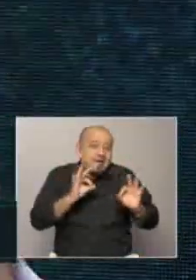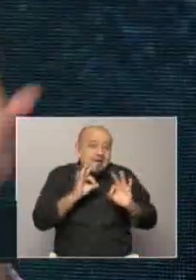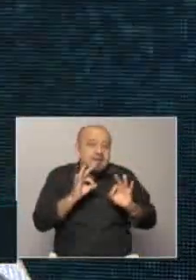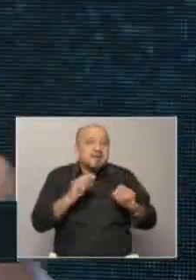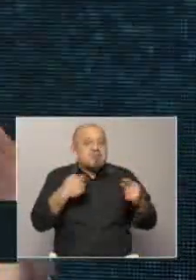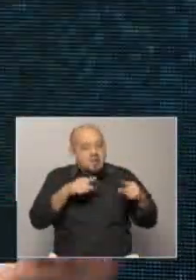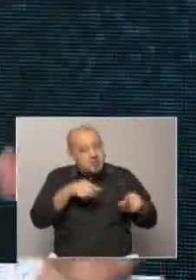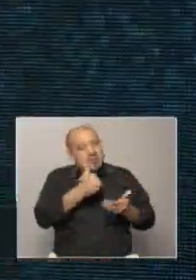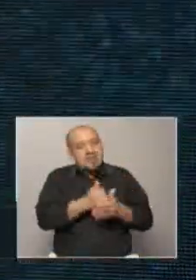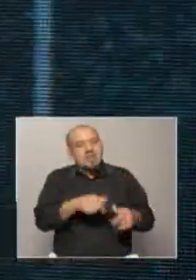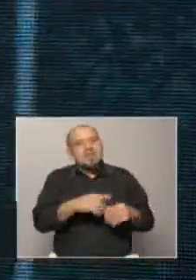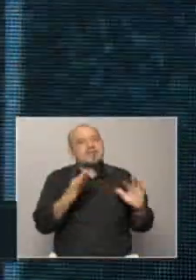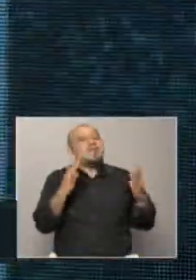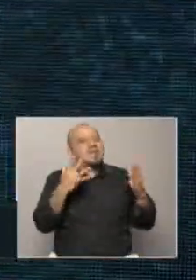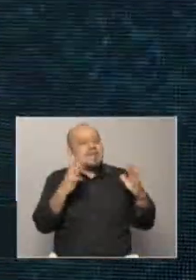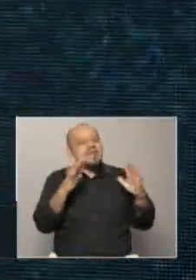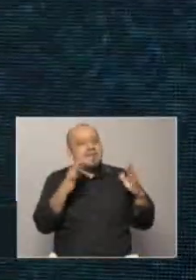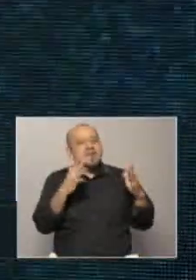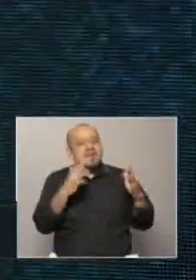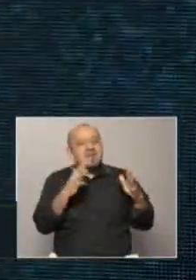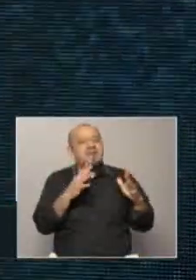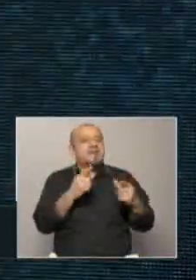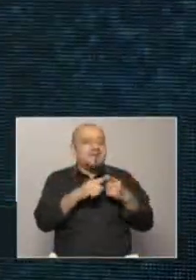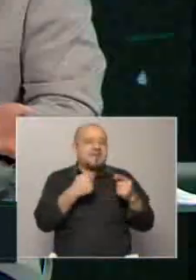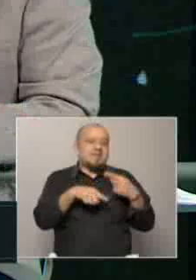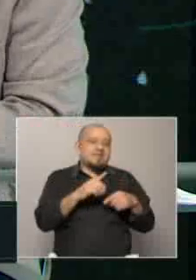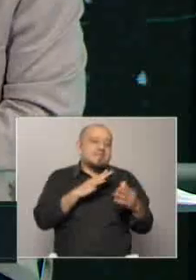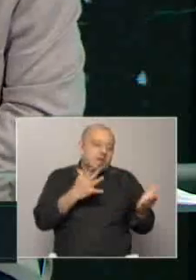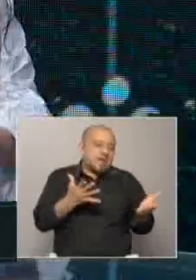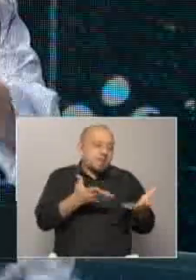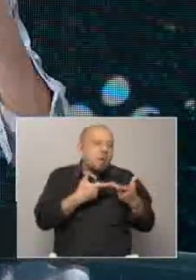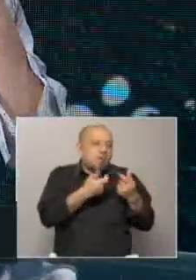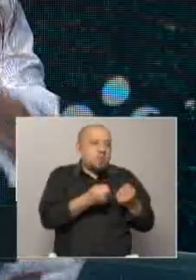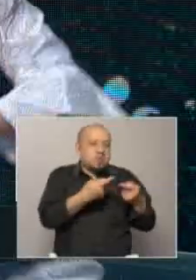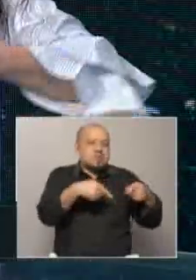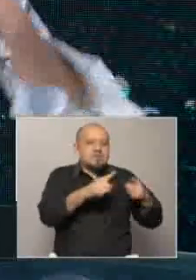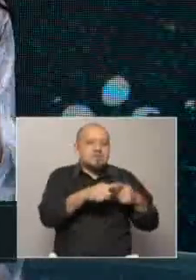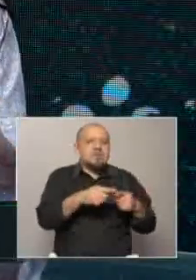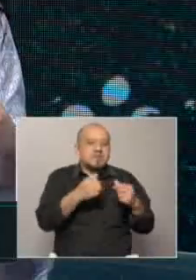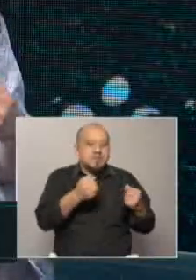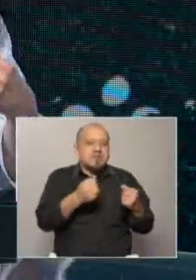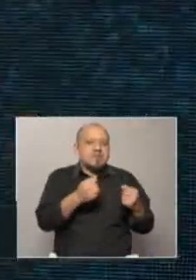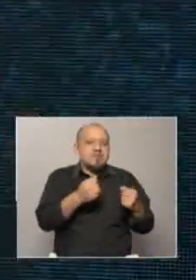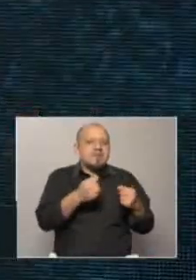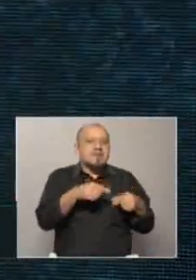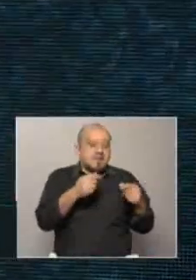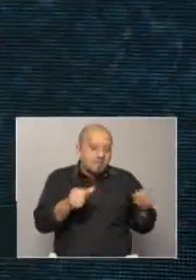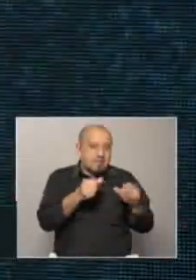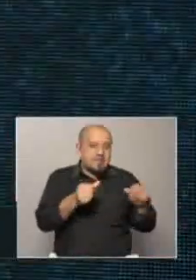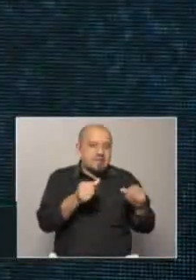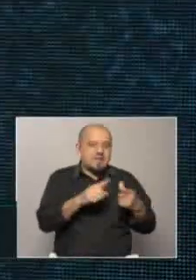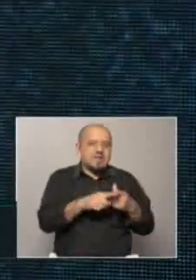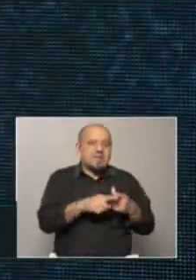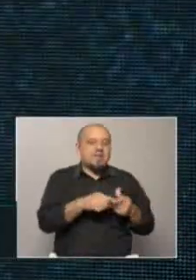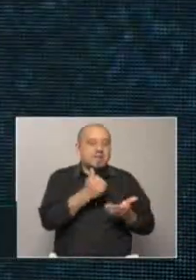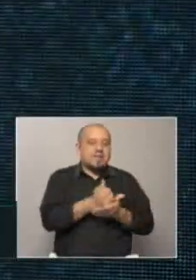que están, todos los cámaras, todos los que estamos ahí, era tipo, ¿viste? Como... Complicidad, un fervor, claro. Como diciendo, no, algo, vamos arriba, qué bueno que estamos haciendo esto, qué bueno que